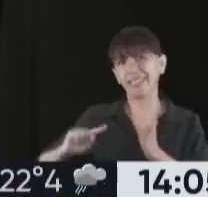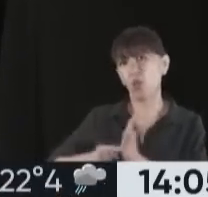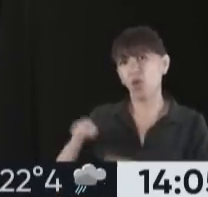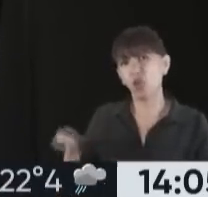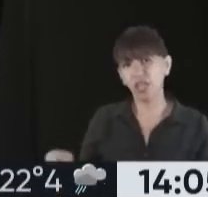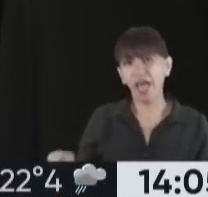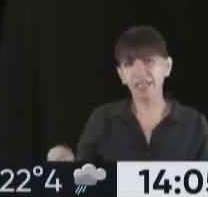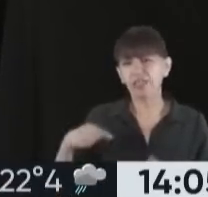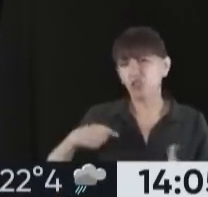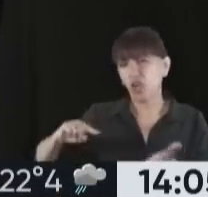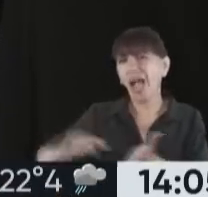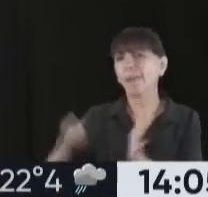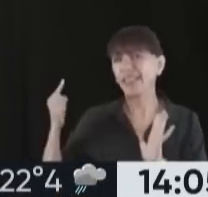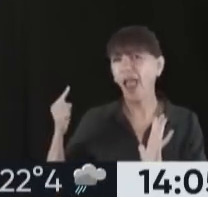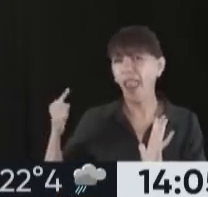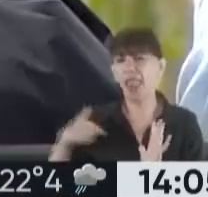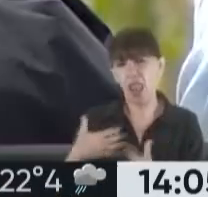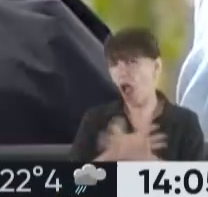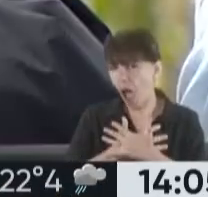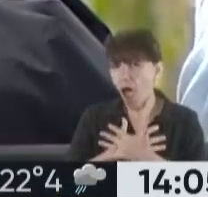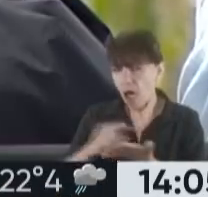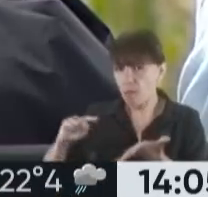un porteño al que ama mucho a su ciudad,